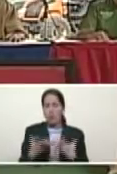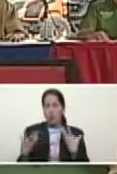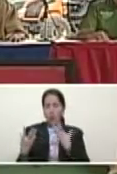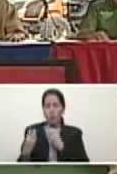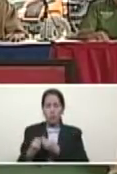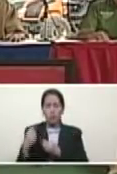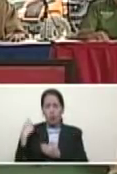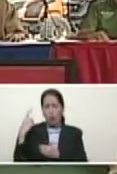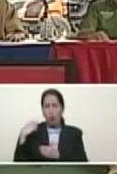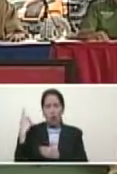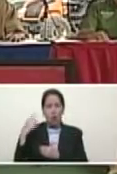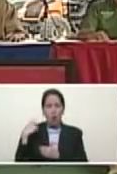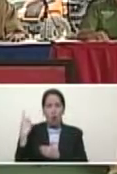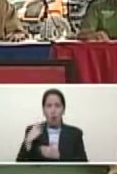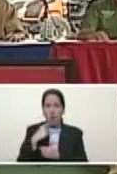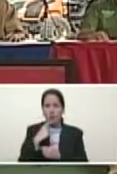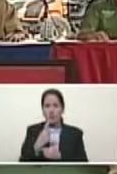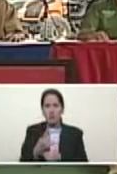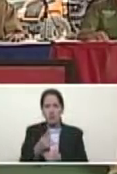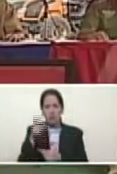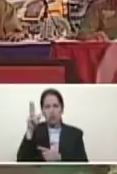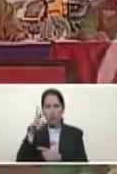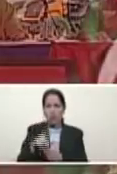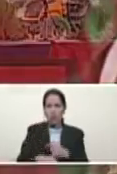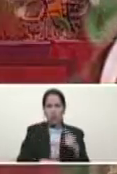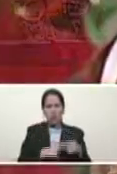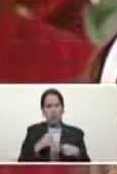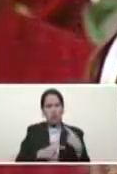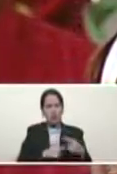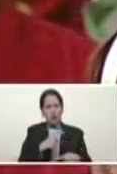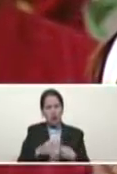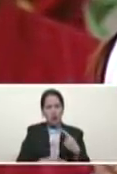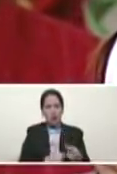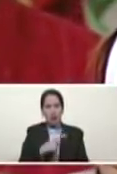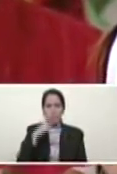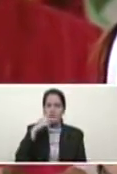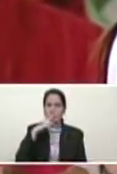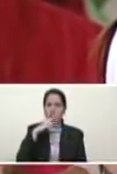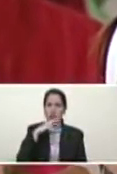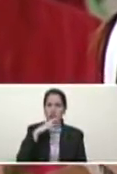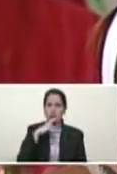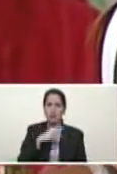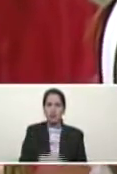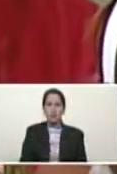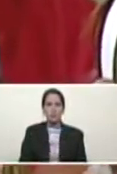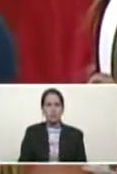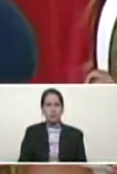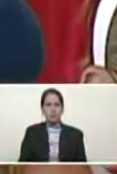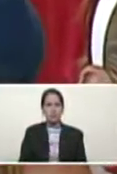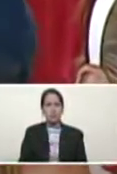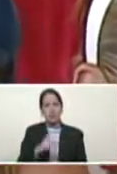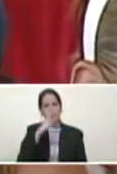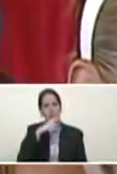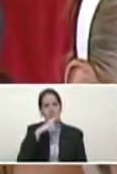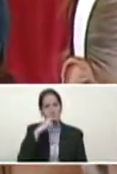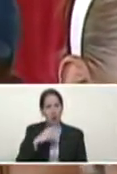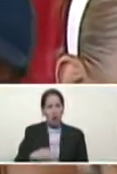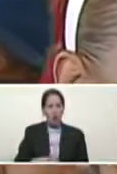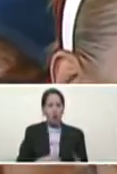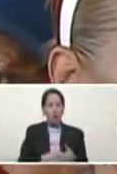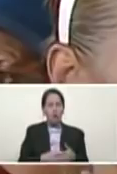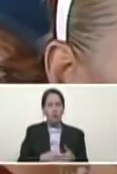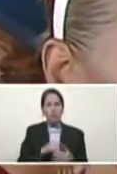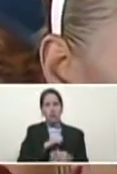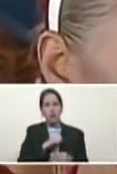rodea, declaran todos los días declaran, contra la Fuerza Armada. Ayer declaró